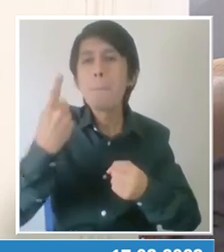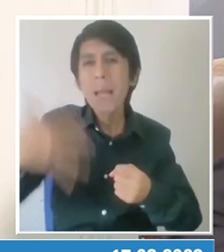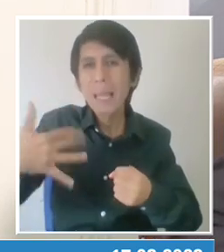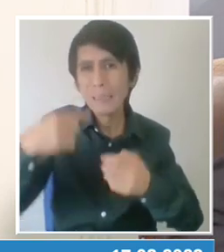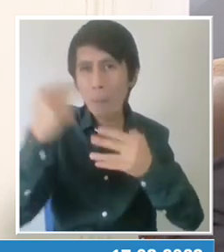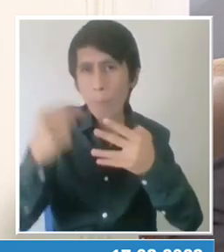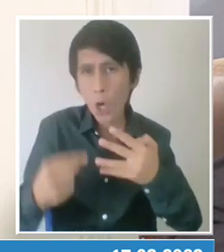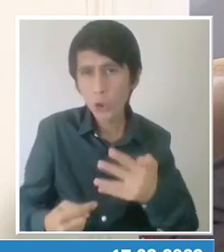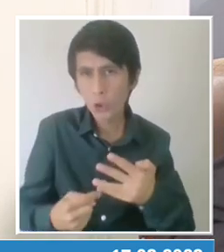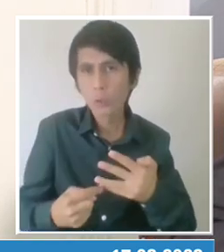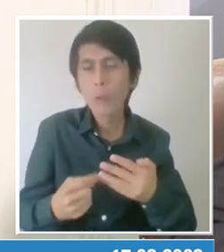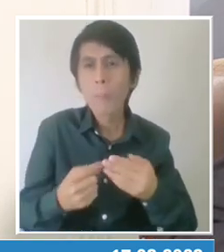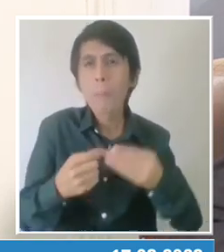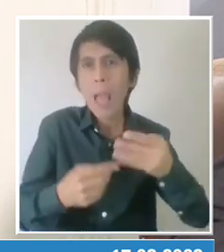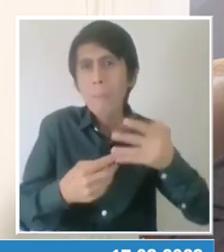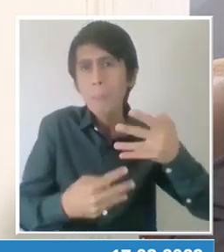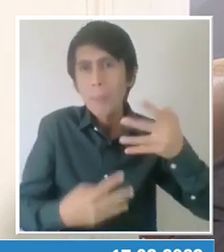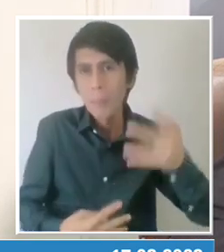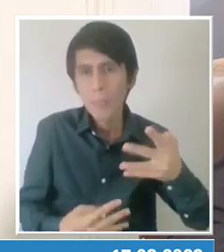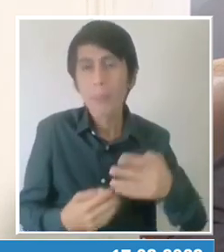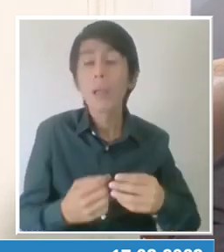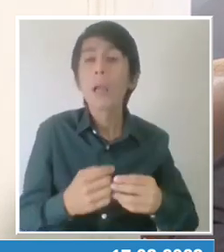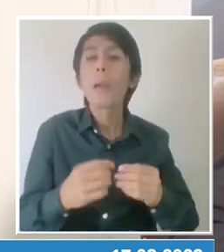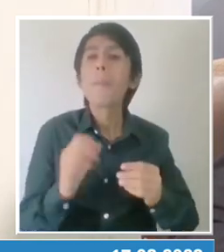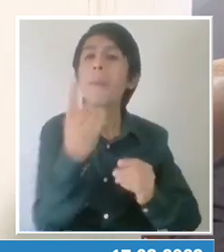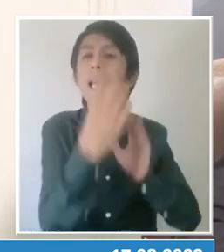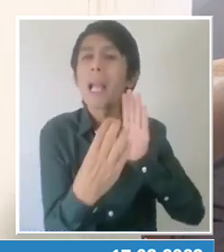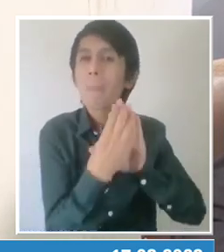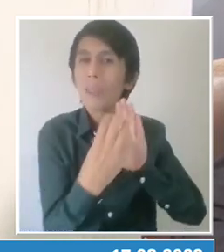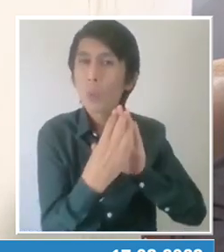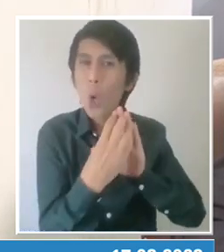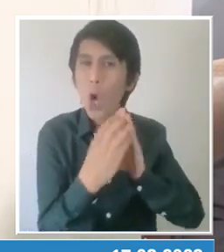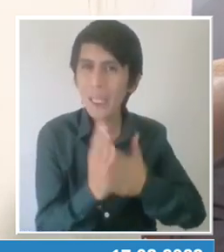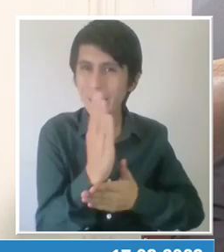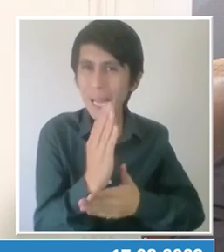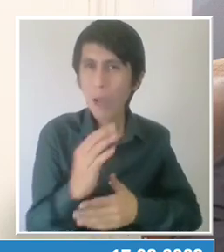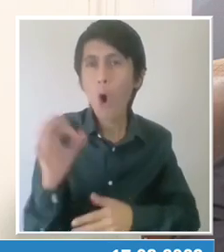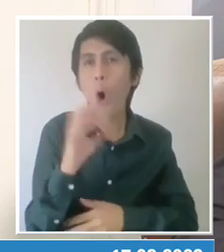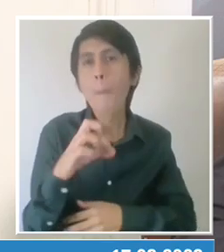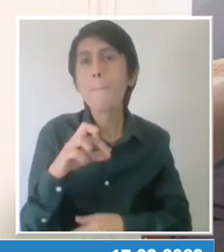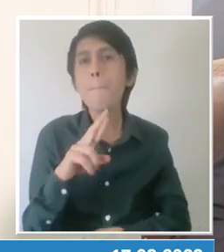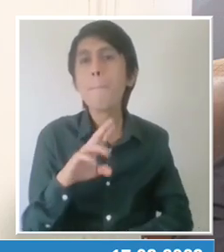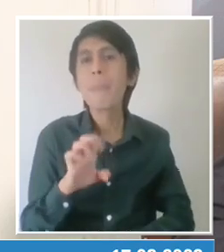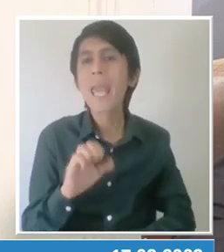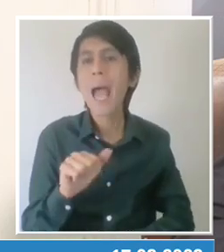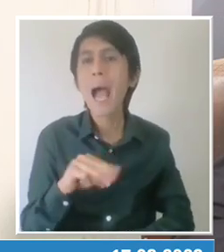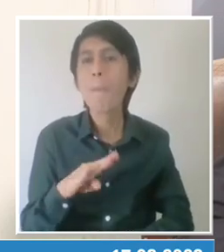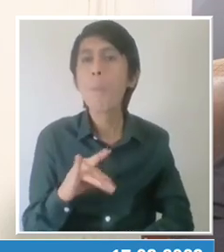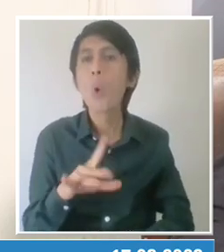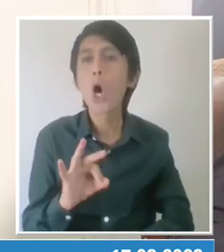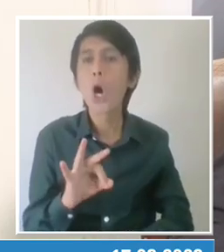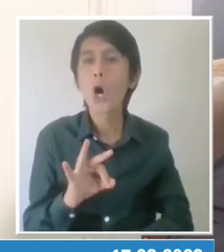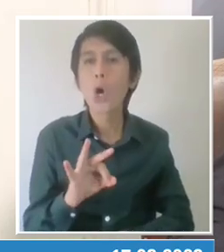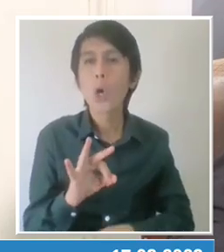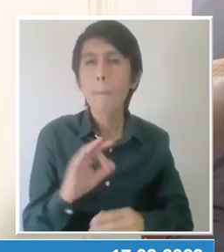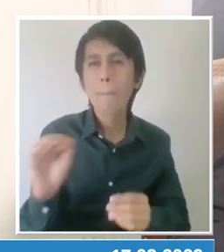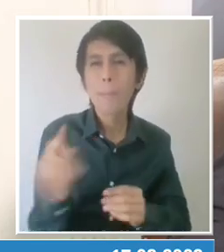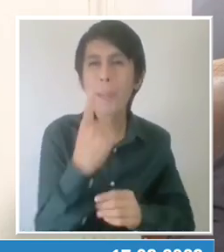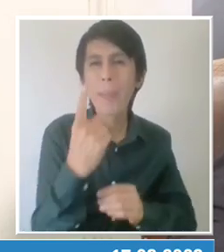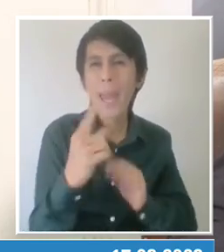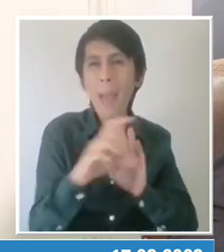inicial, en el preámbulo o en la parte primera de las